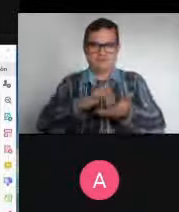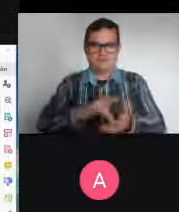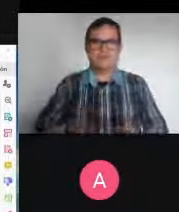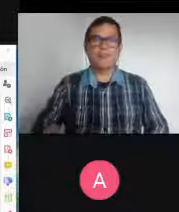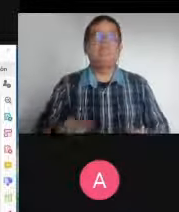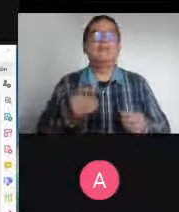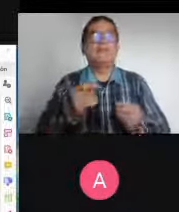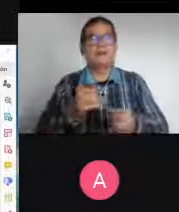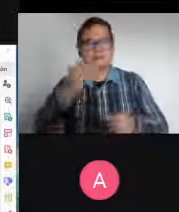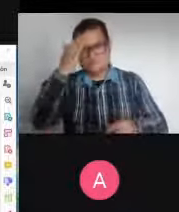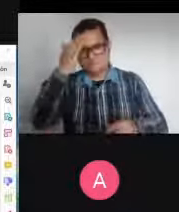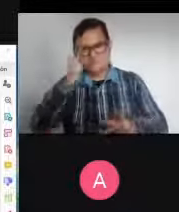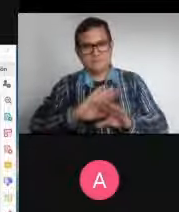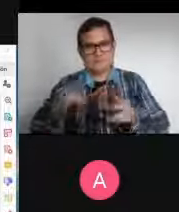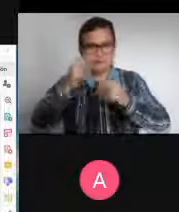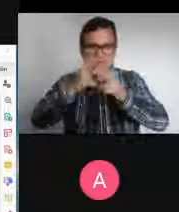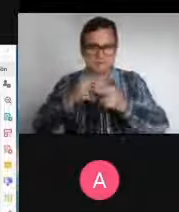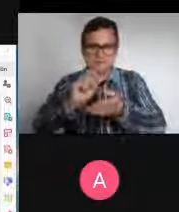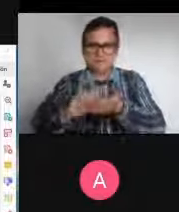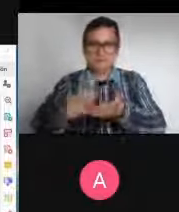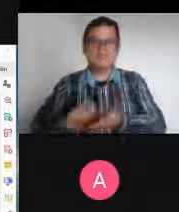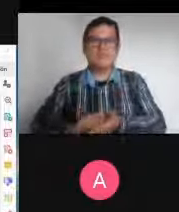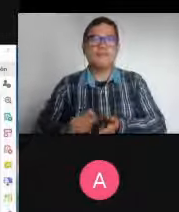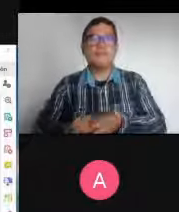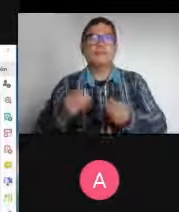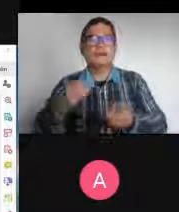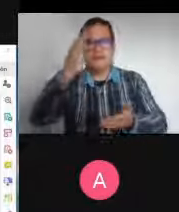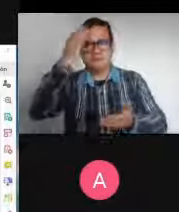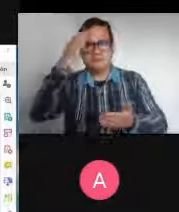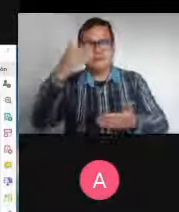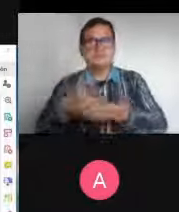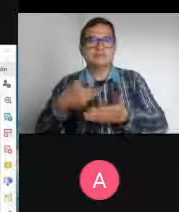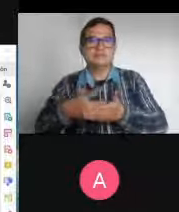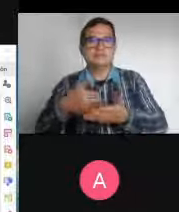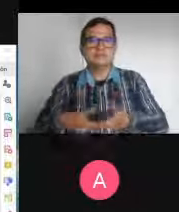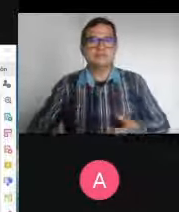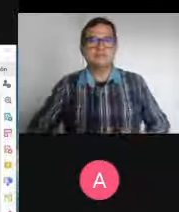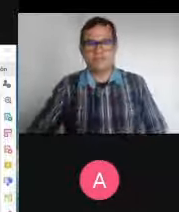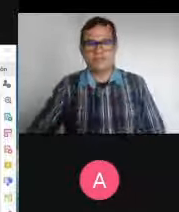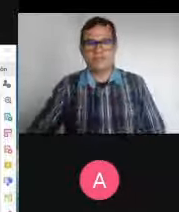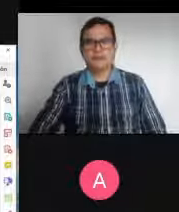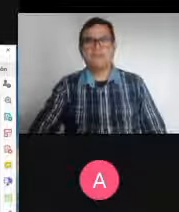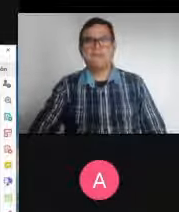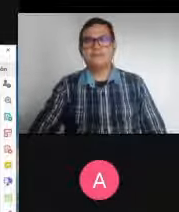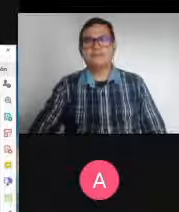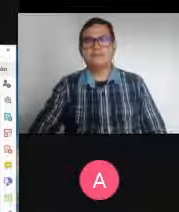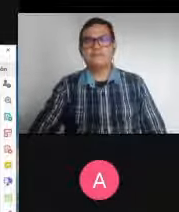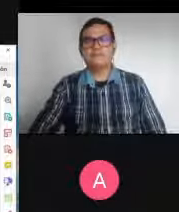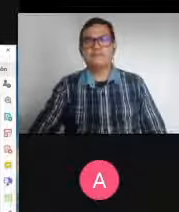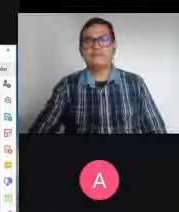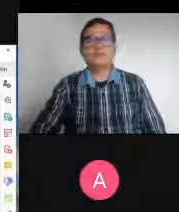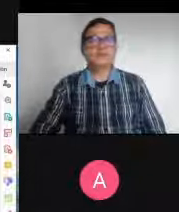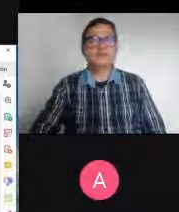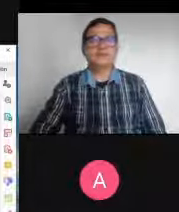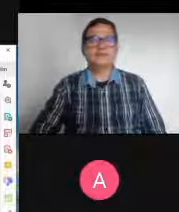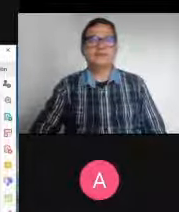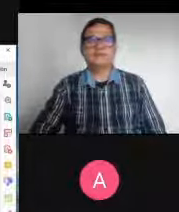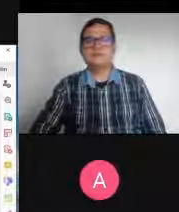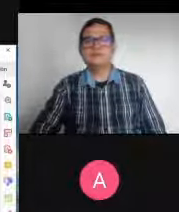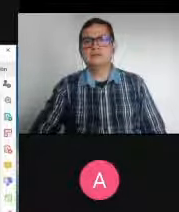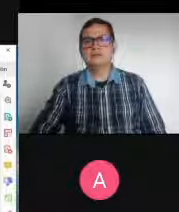que es para confirmar. Yo ya tomé la asistencia, pero igualmente para confirmar la asistencia del día de hoy. Pues con los datos ya que le solicitan